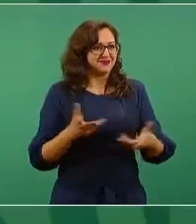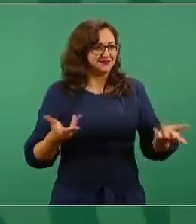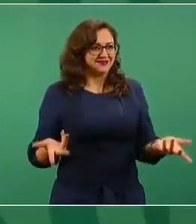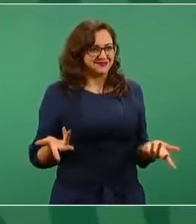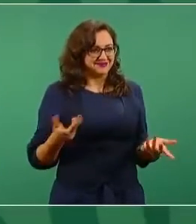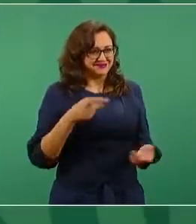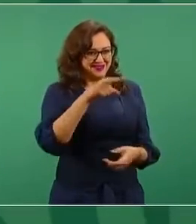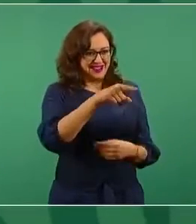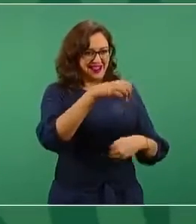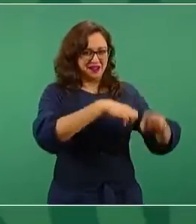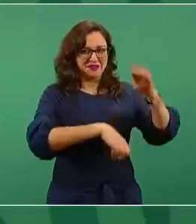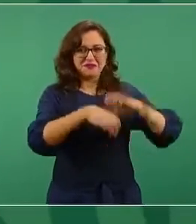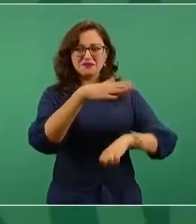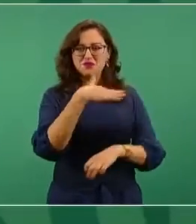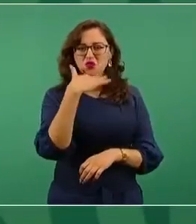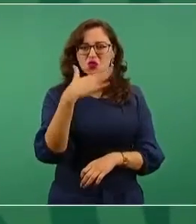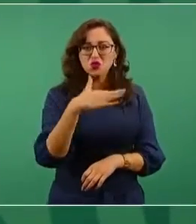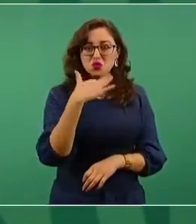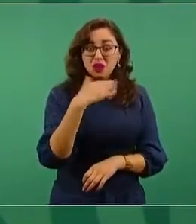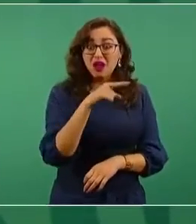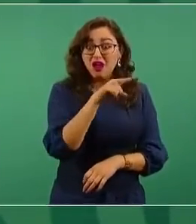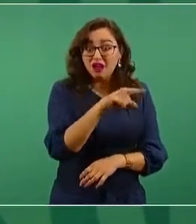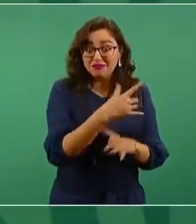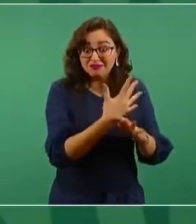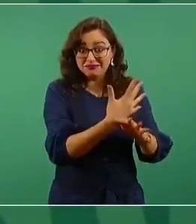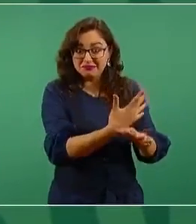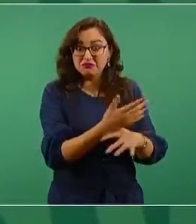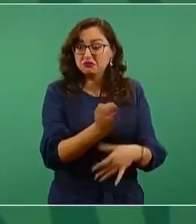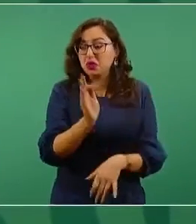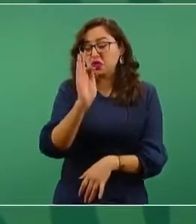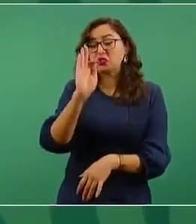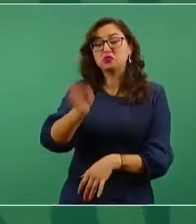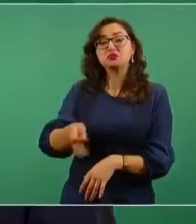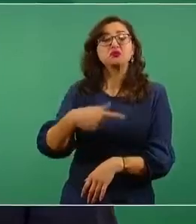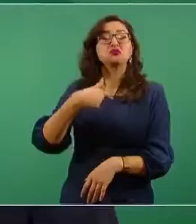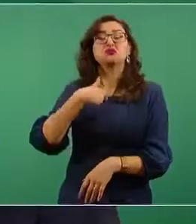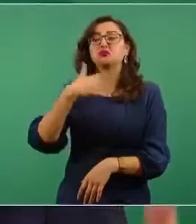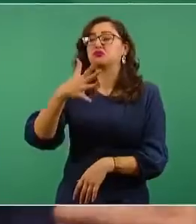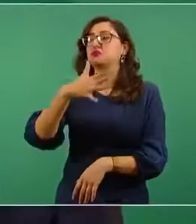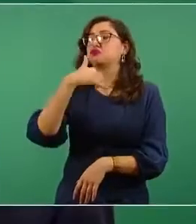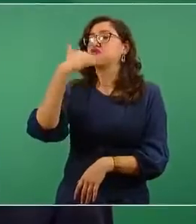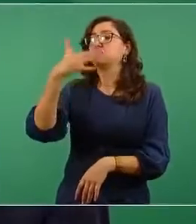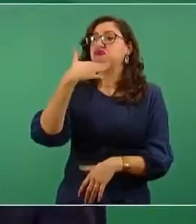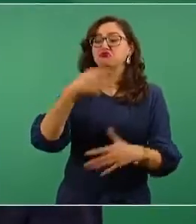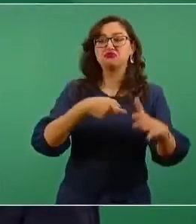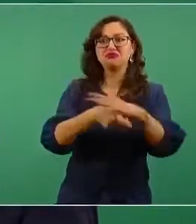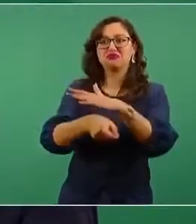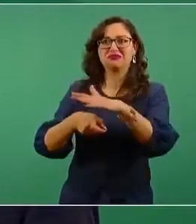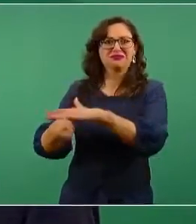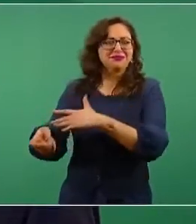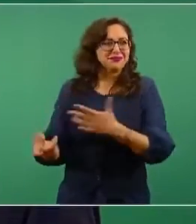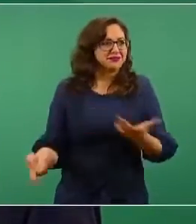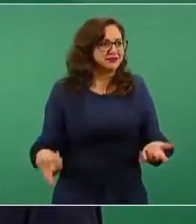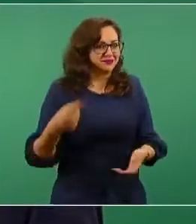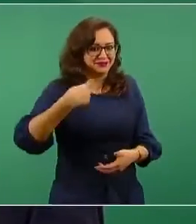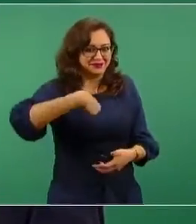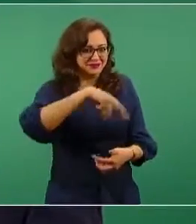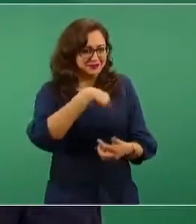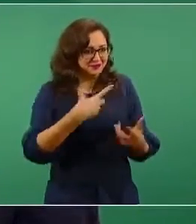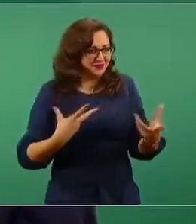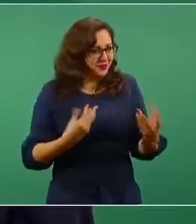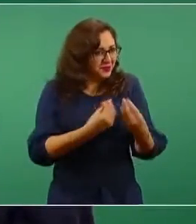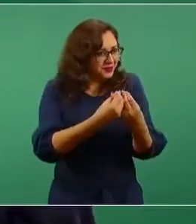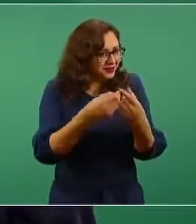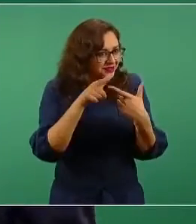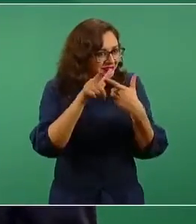empresa que acaba de reconocer actos de corrupción y mucho más en el tema de